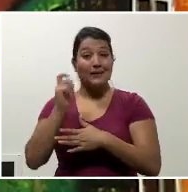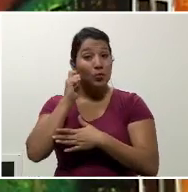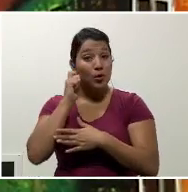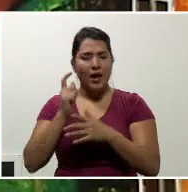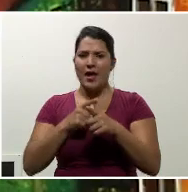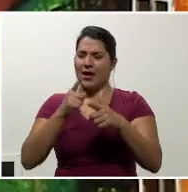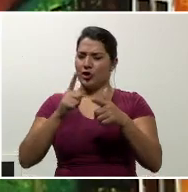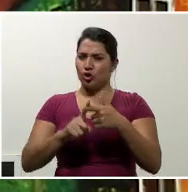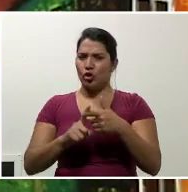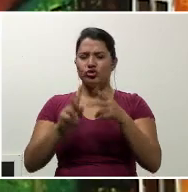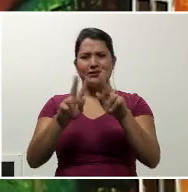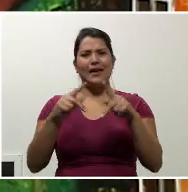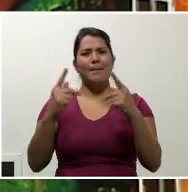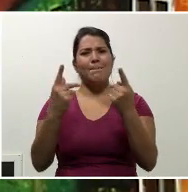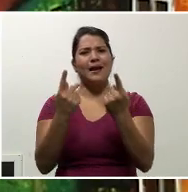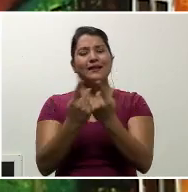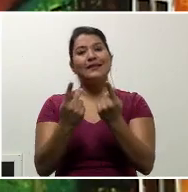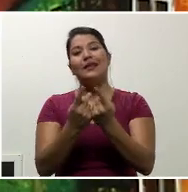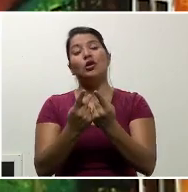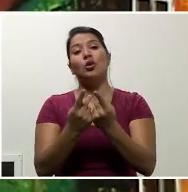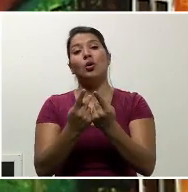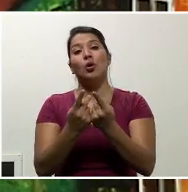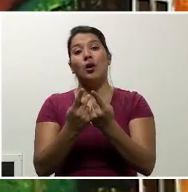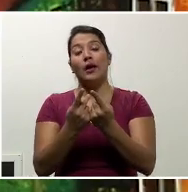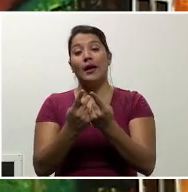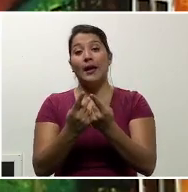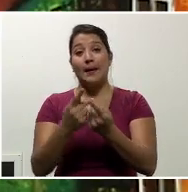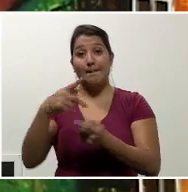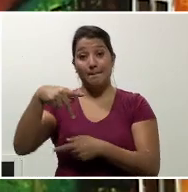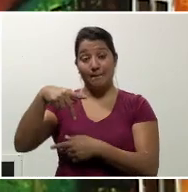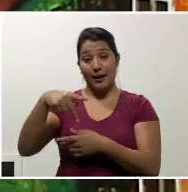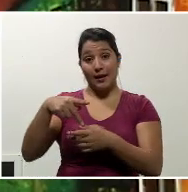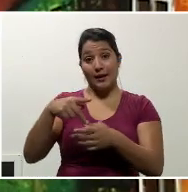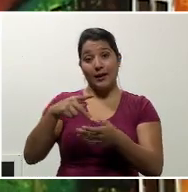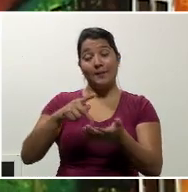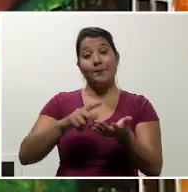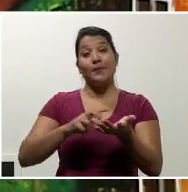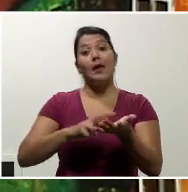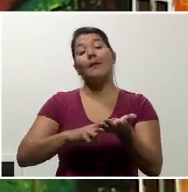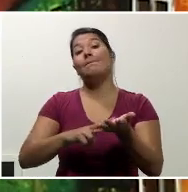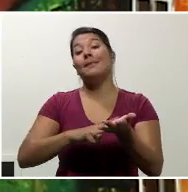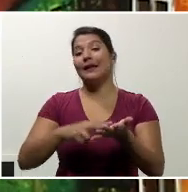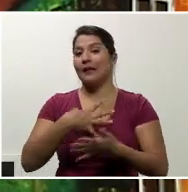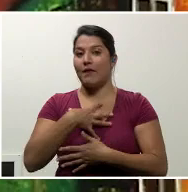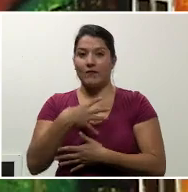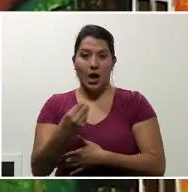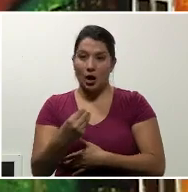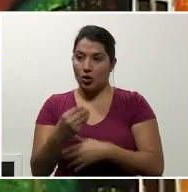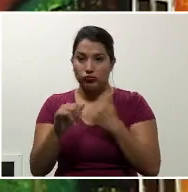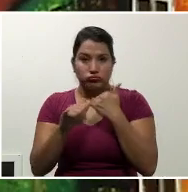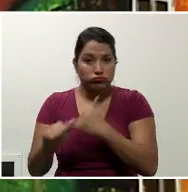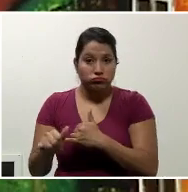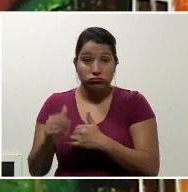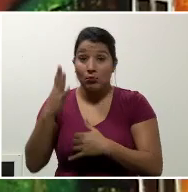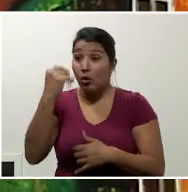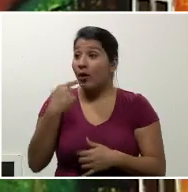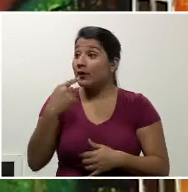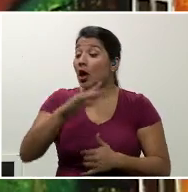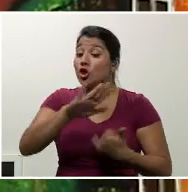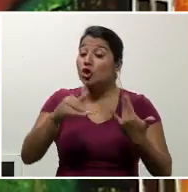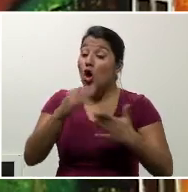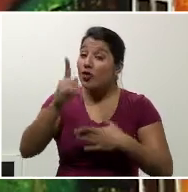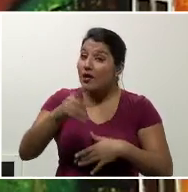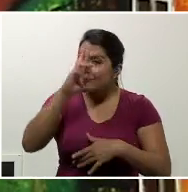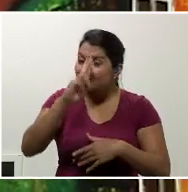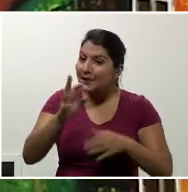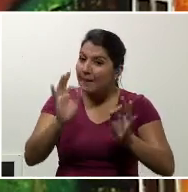planteó el tema ante el Tribunal Supremo de Elecciones en el entendido de que todos estamos obligados a respetar la ley, y ahora el Tribunal Supremo de Elecciones toma